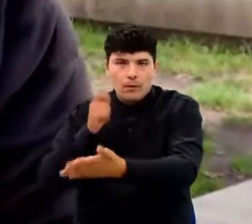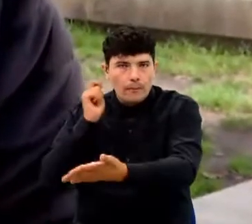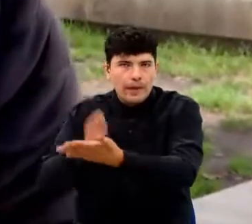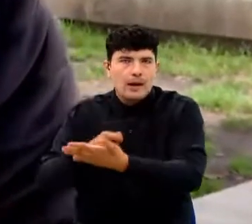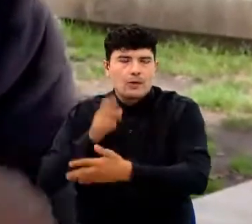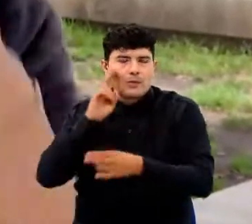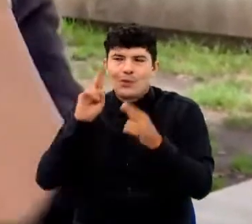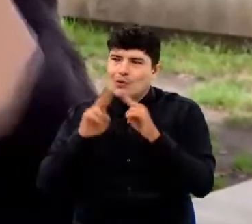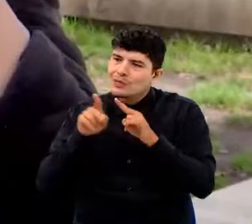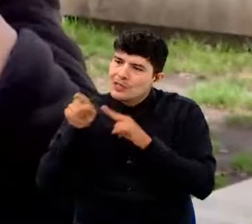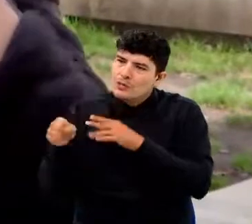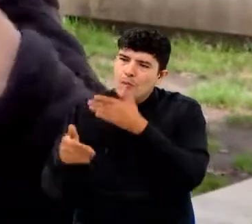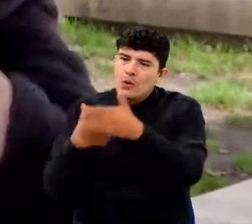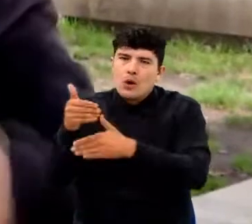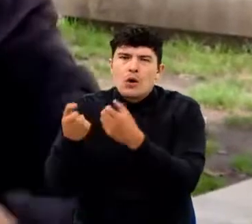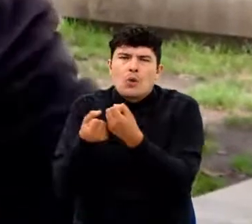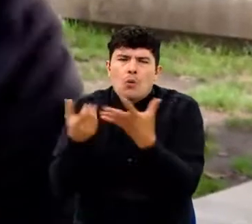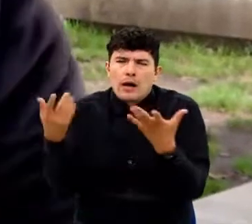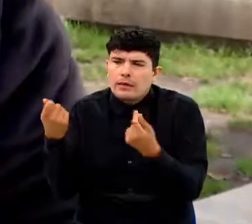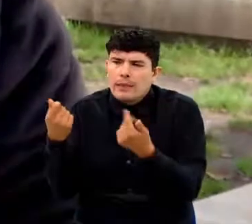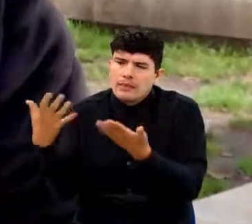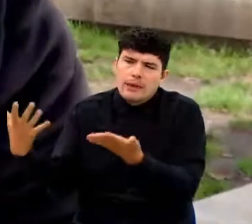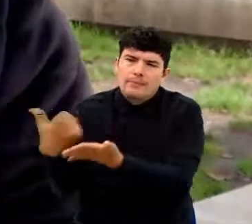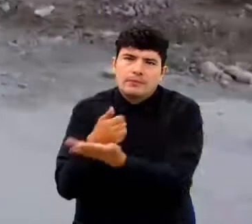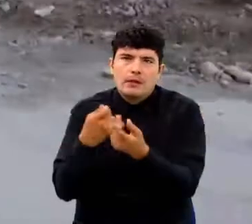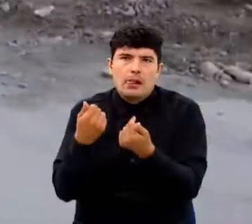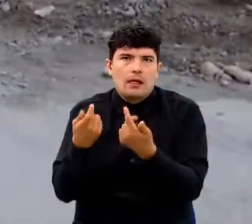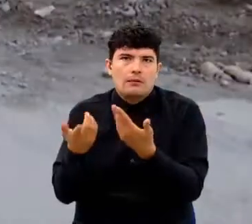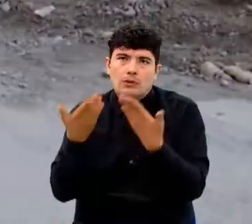tal de cuánto es lo que se va a cobrar y demás.